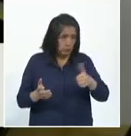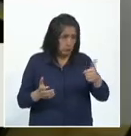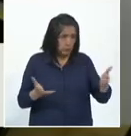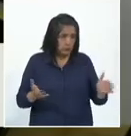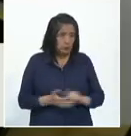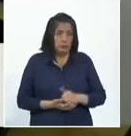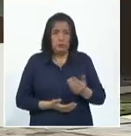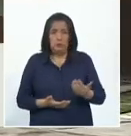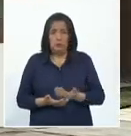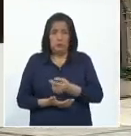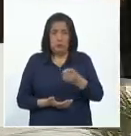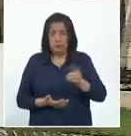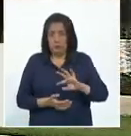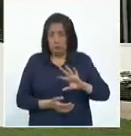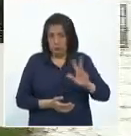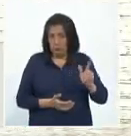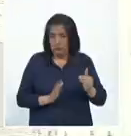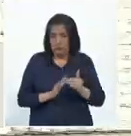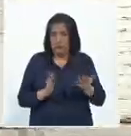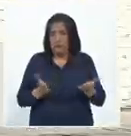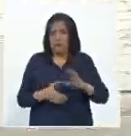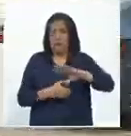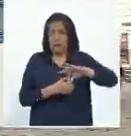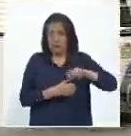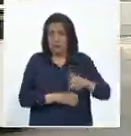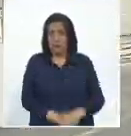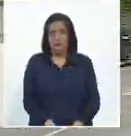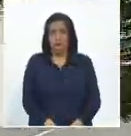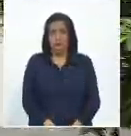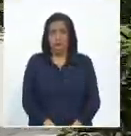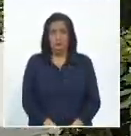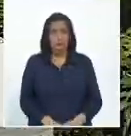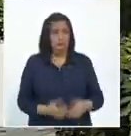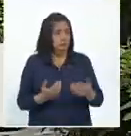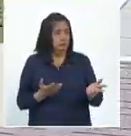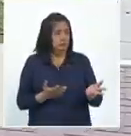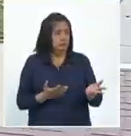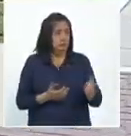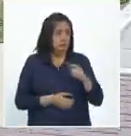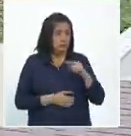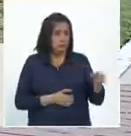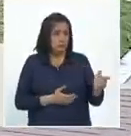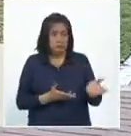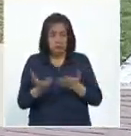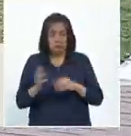el nuevo blanco de los robacasas sería el distrito de San Miguel. Ella salió y dice que se robaron...